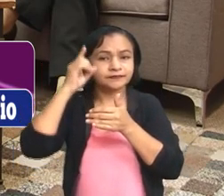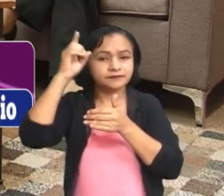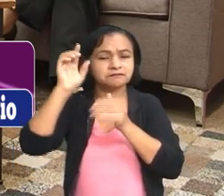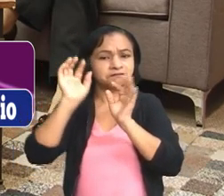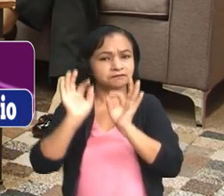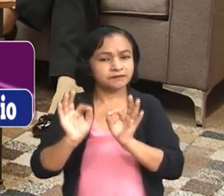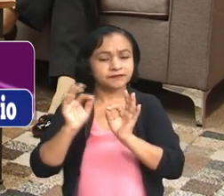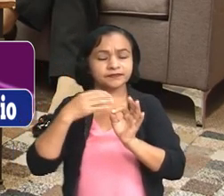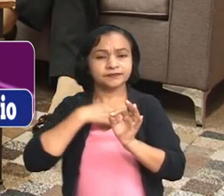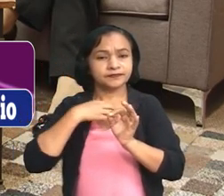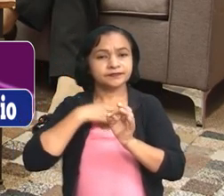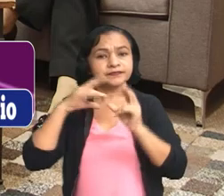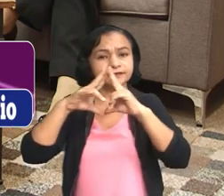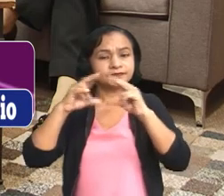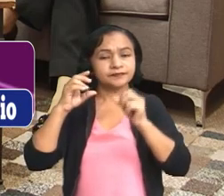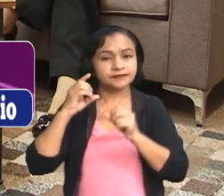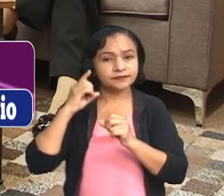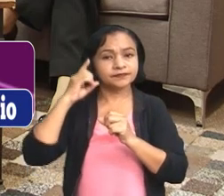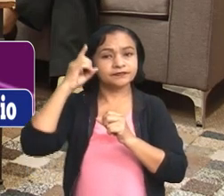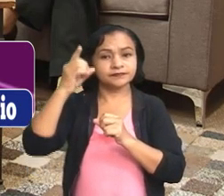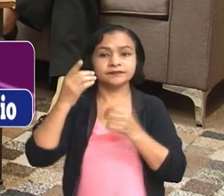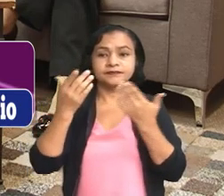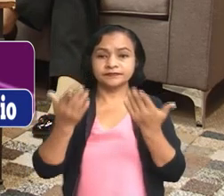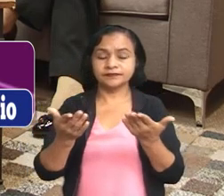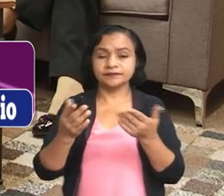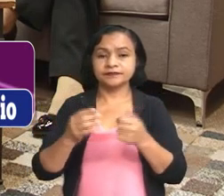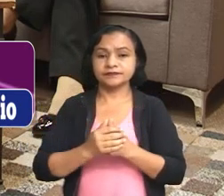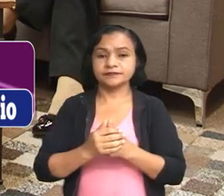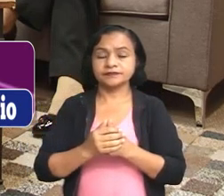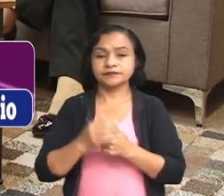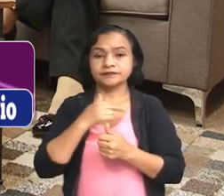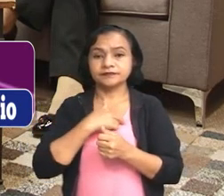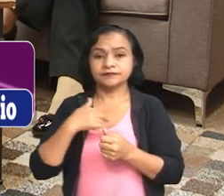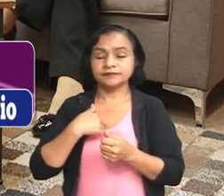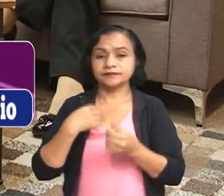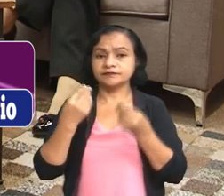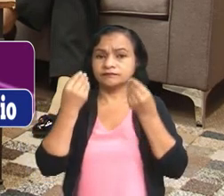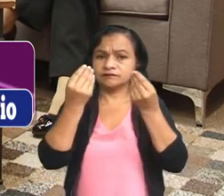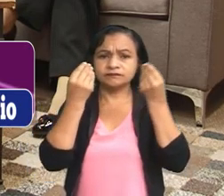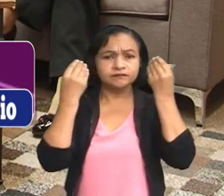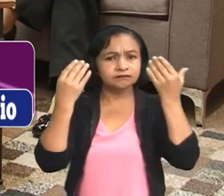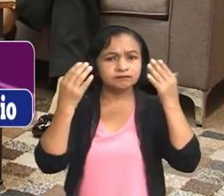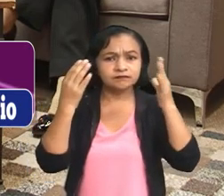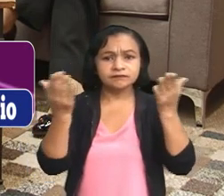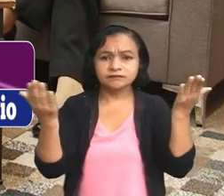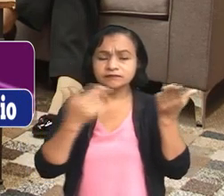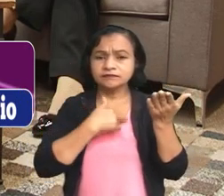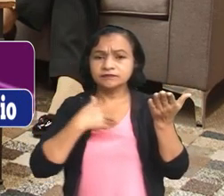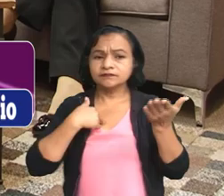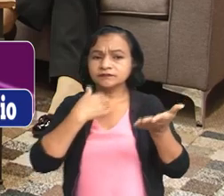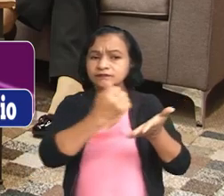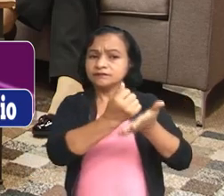a desarrollarnos nosotros también. Y de ahí es que por eso han habido tantas cosas que nos han